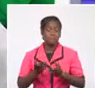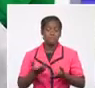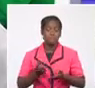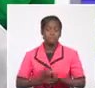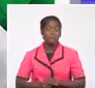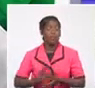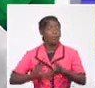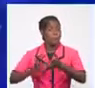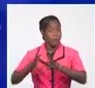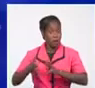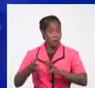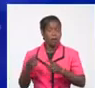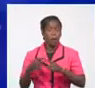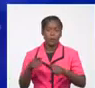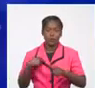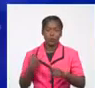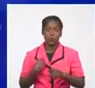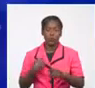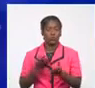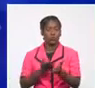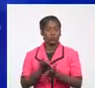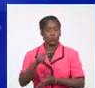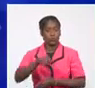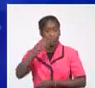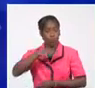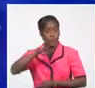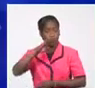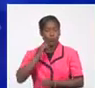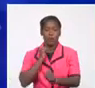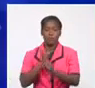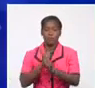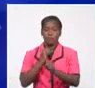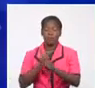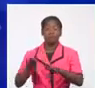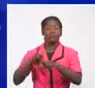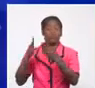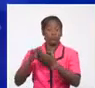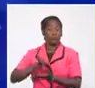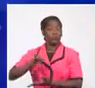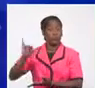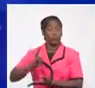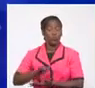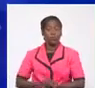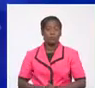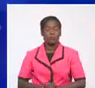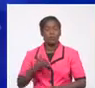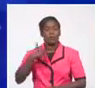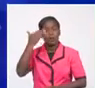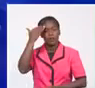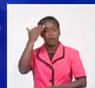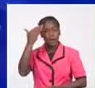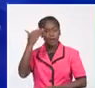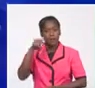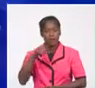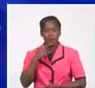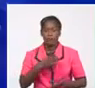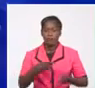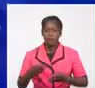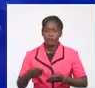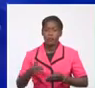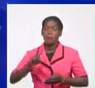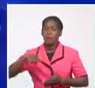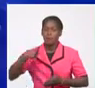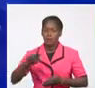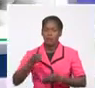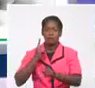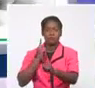trabajando. Compleja en el mundo y en Cuba. Le agradecemos su presencia, doctor, ustedes hoy en el estudio. Lo esperamos mañana para conocer